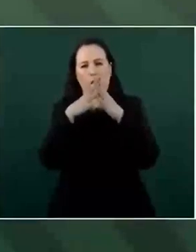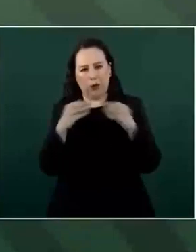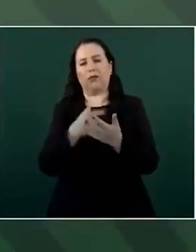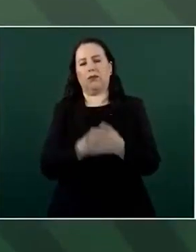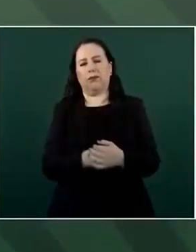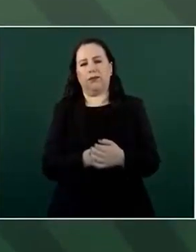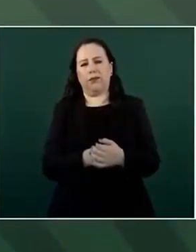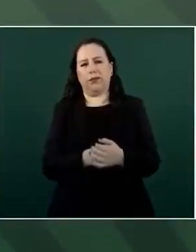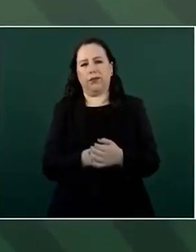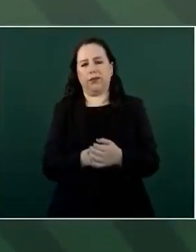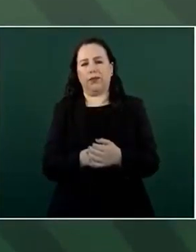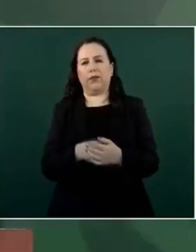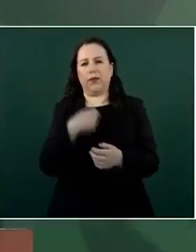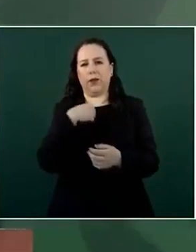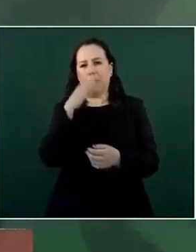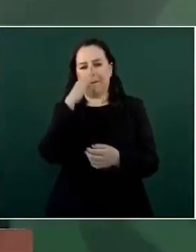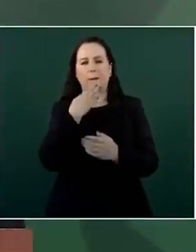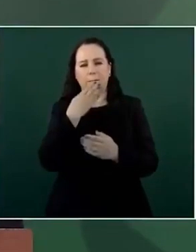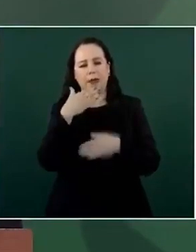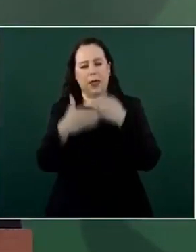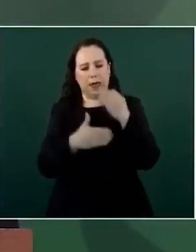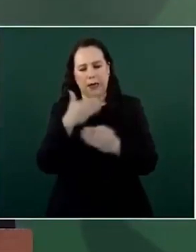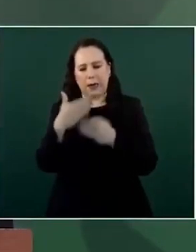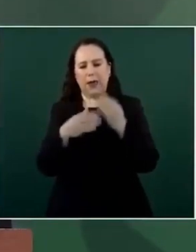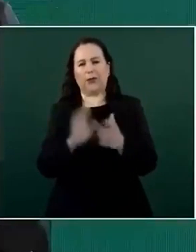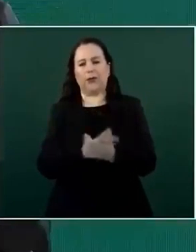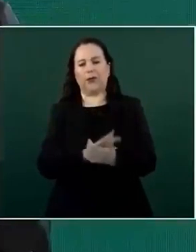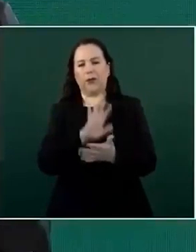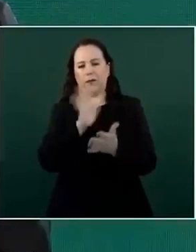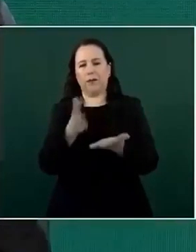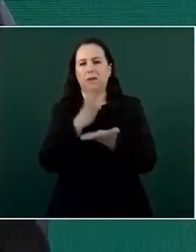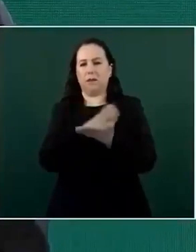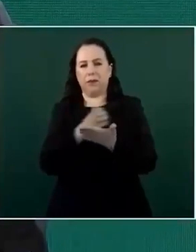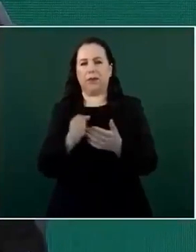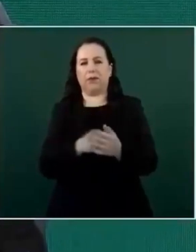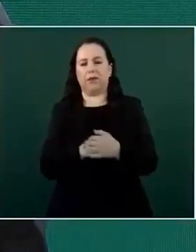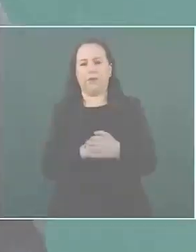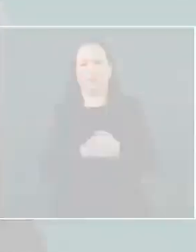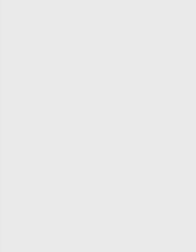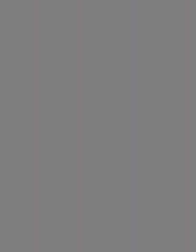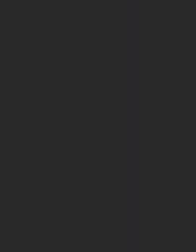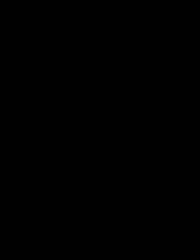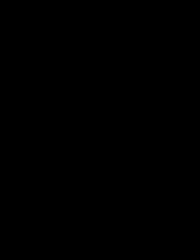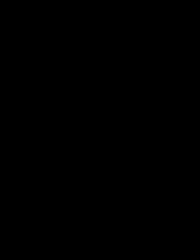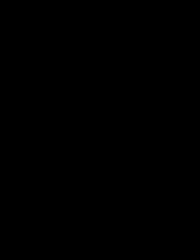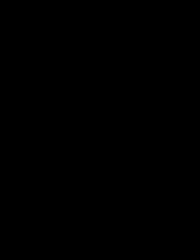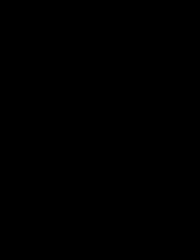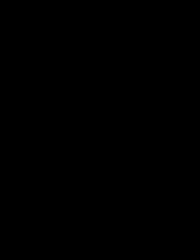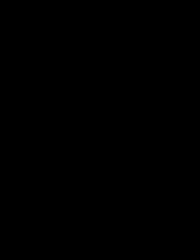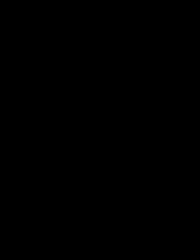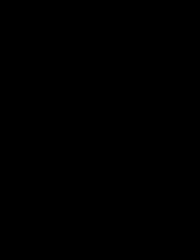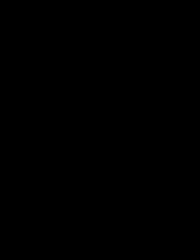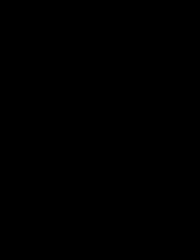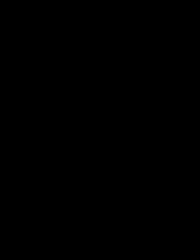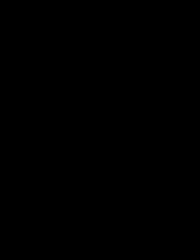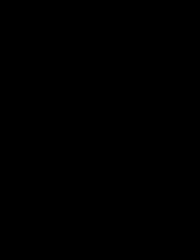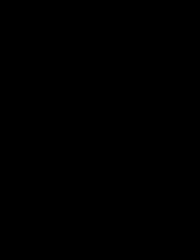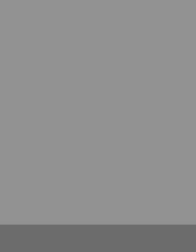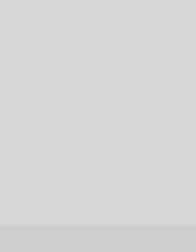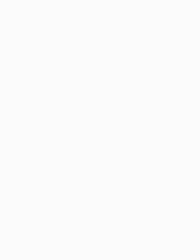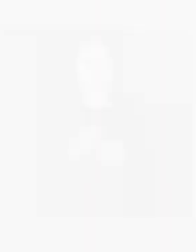deseo que le vaya muy bien, que se recupere, que se alivie el presidente Fox y su esposa. Desde el hospital, Fox le agradeció